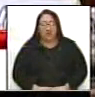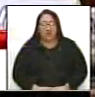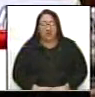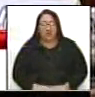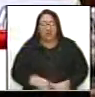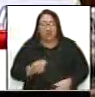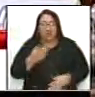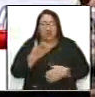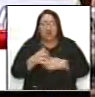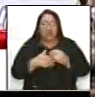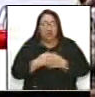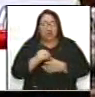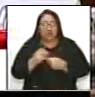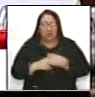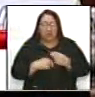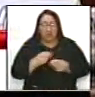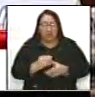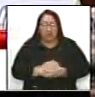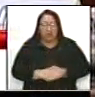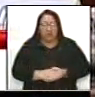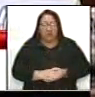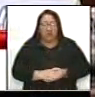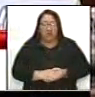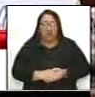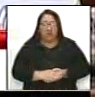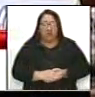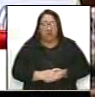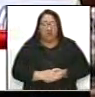en el presupuesto nacional. ¿Perdón?